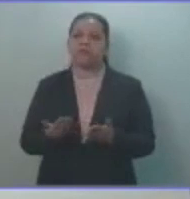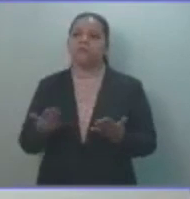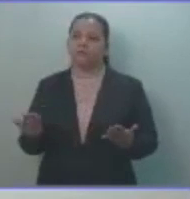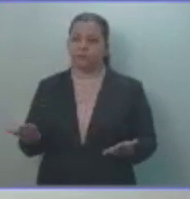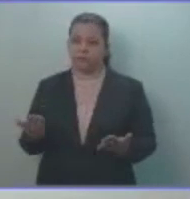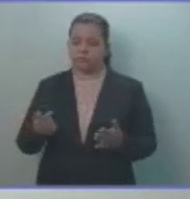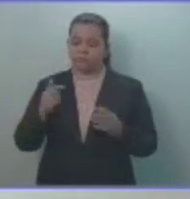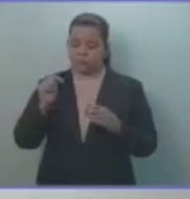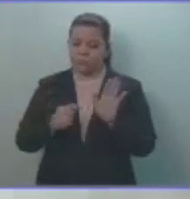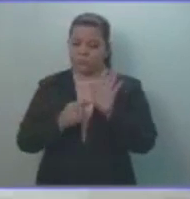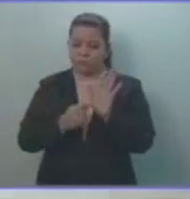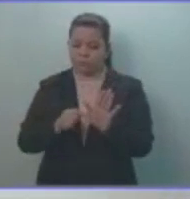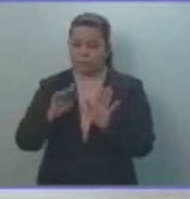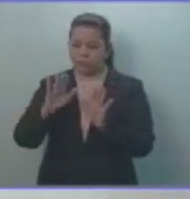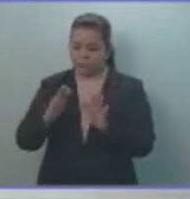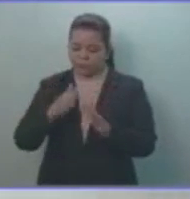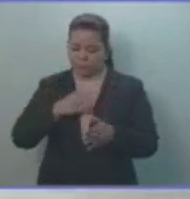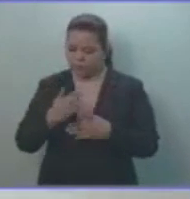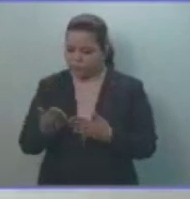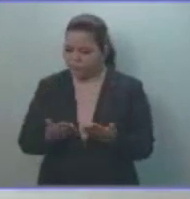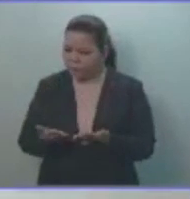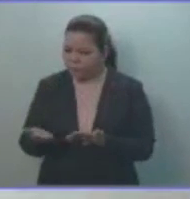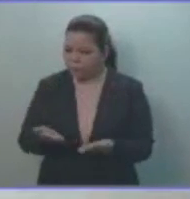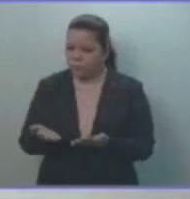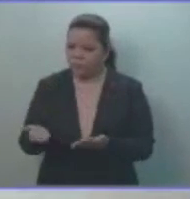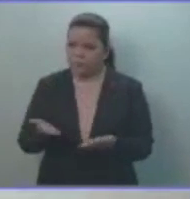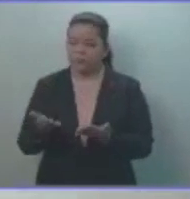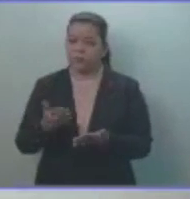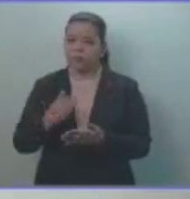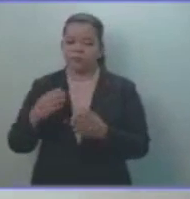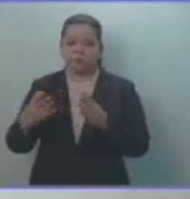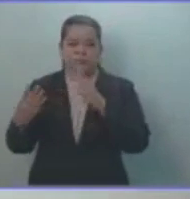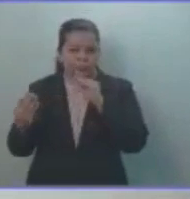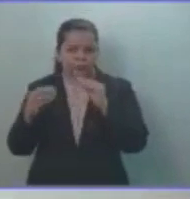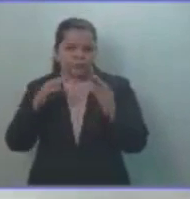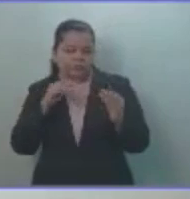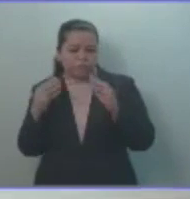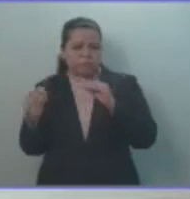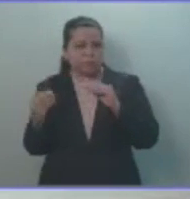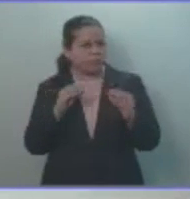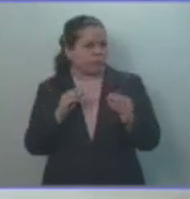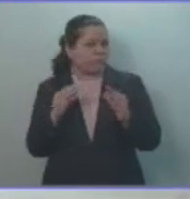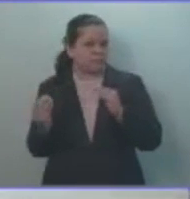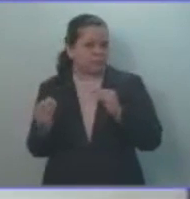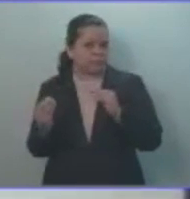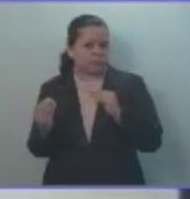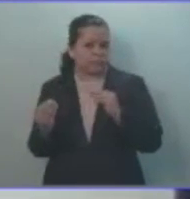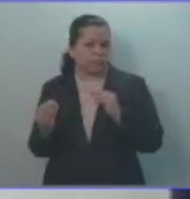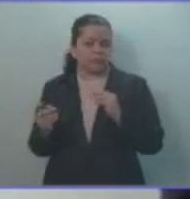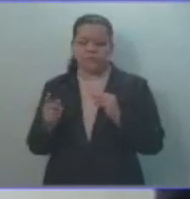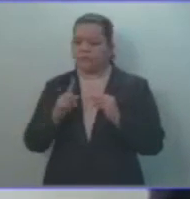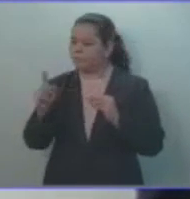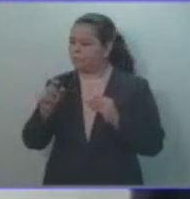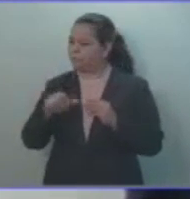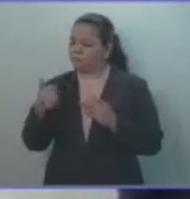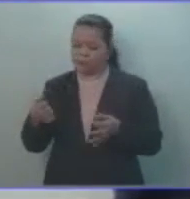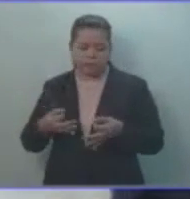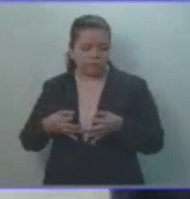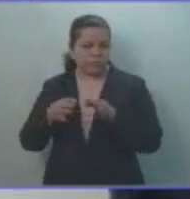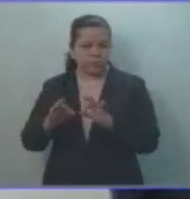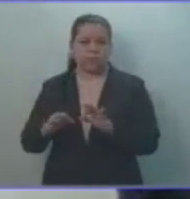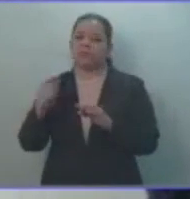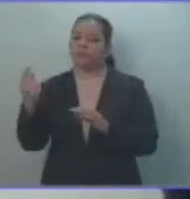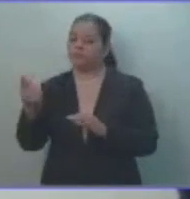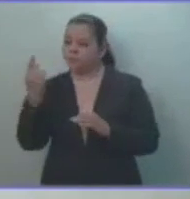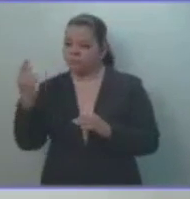están demostrando con su apertura y disposición al diálogo en materia fiscal que no hay otro camino que trabajar